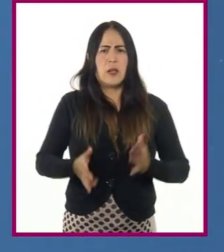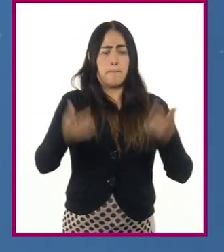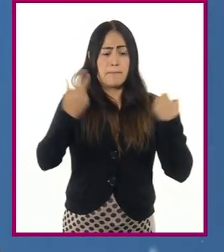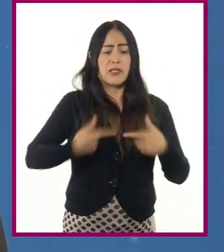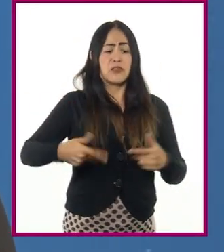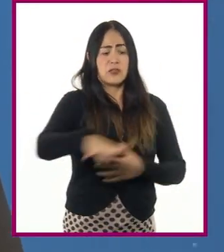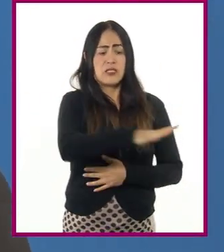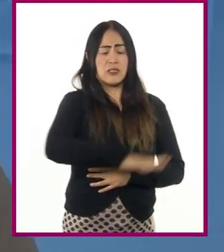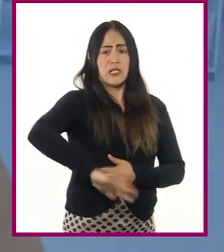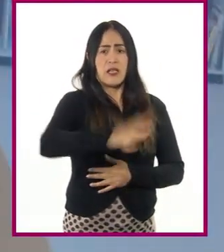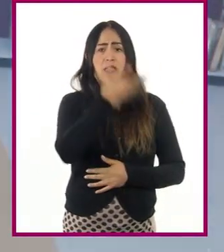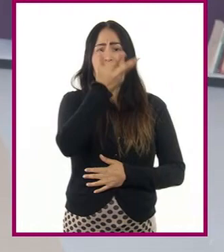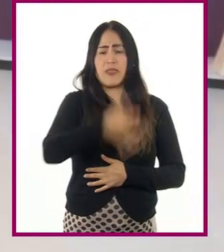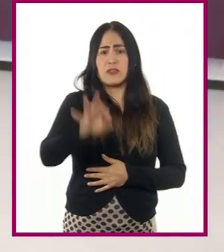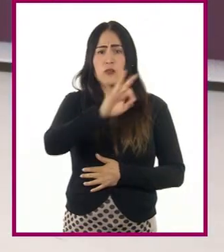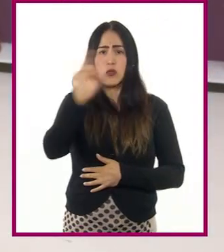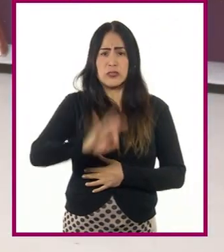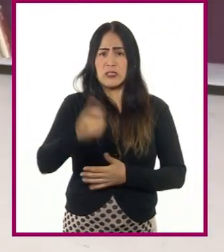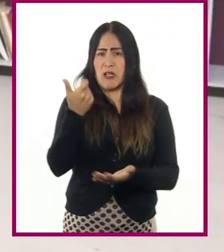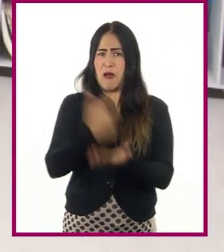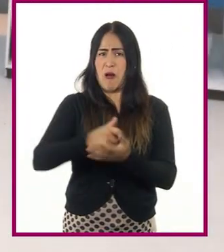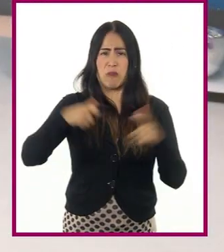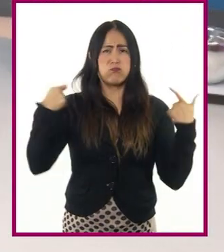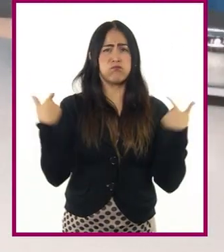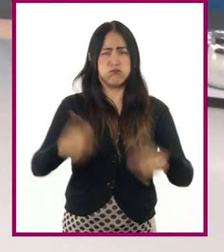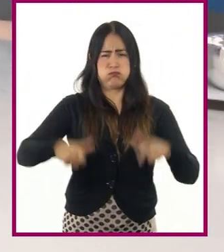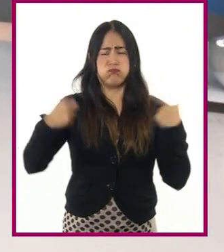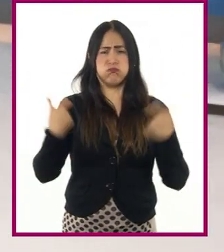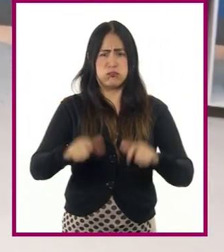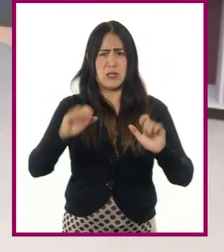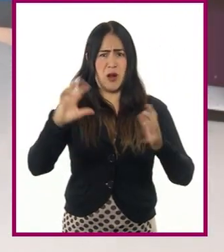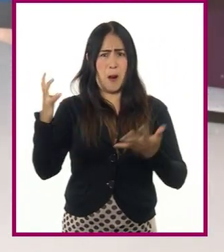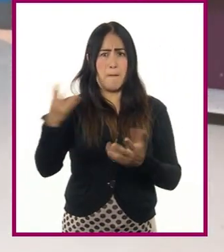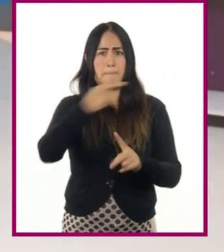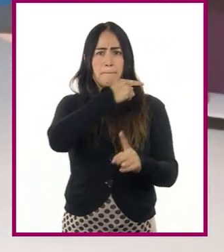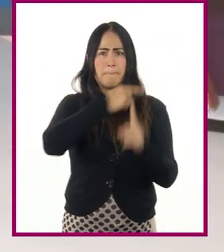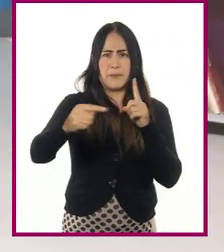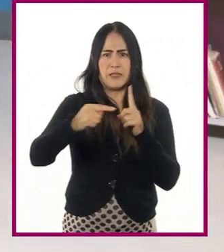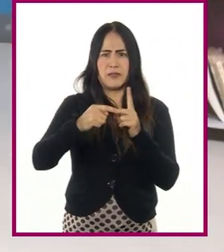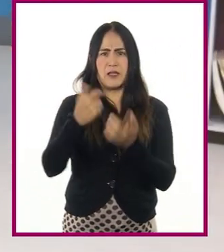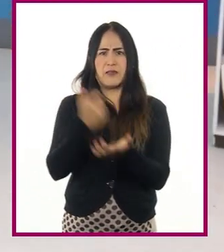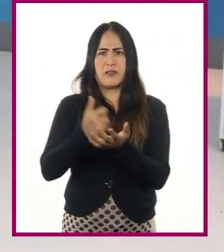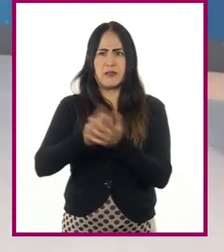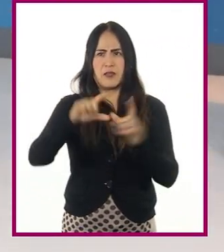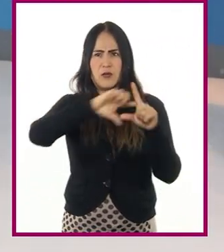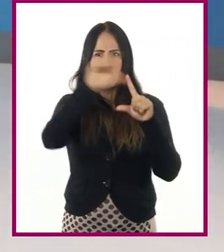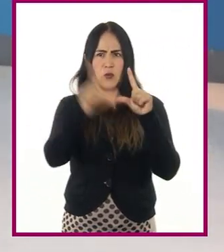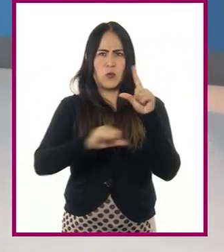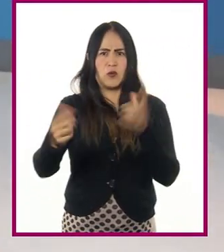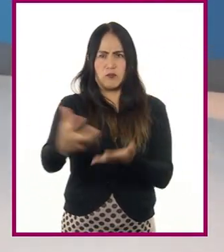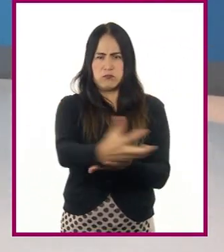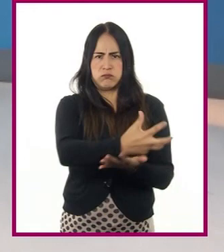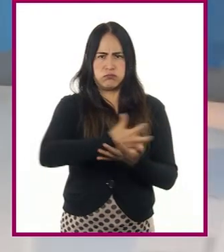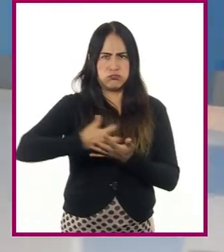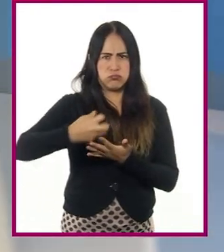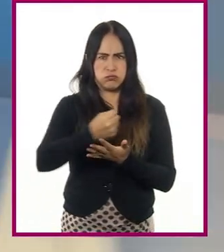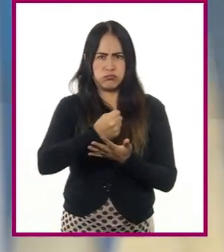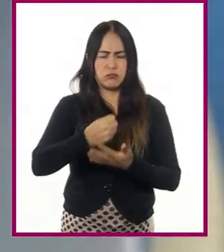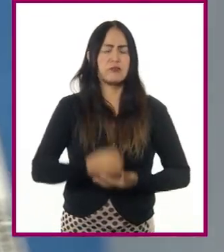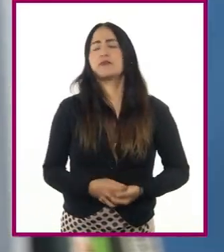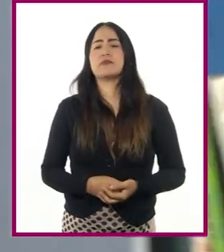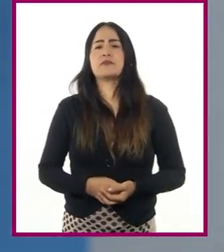la población más rica concentraba casi la mitad de la riqueza nacional. Hasta aquí la